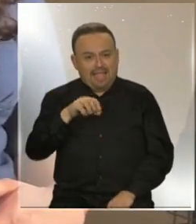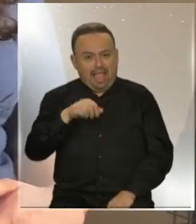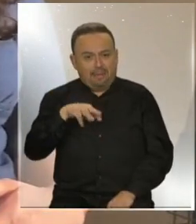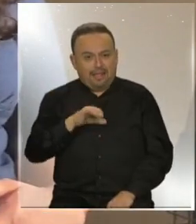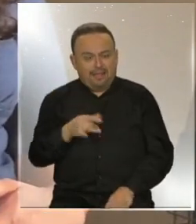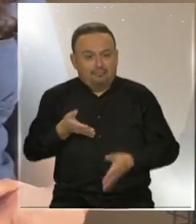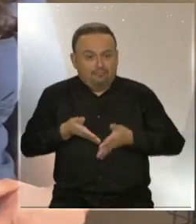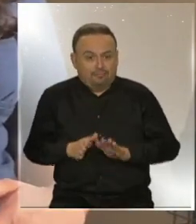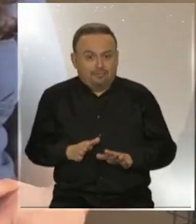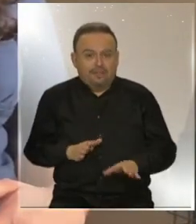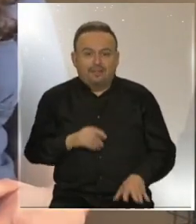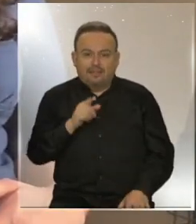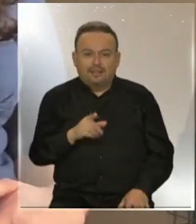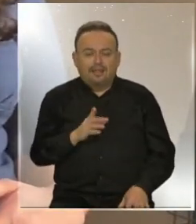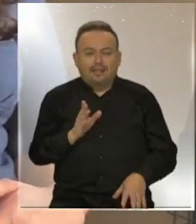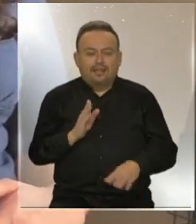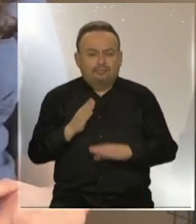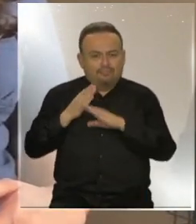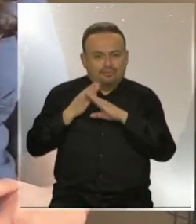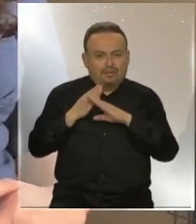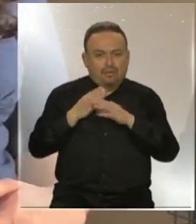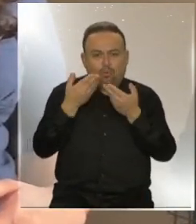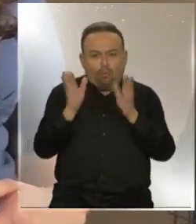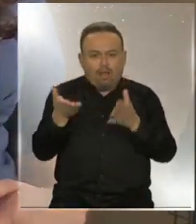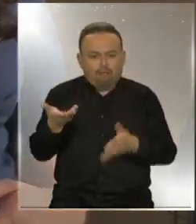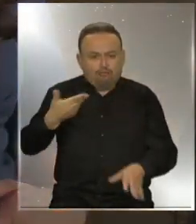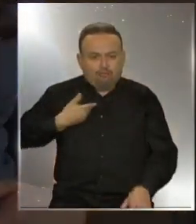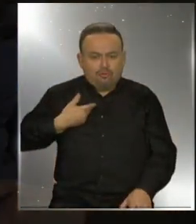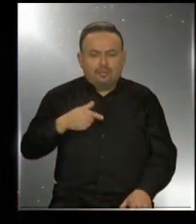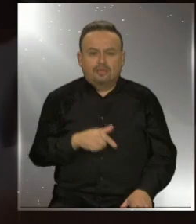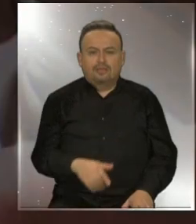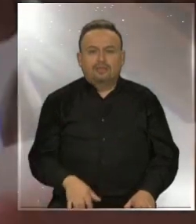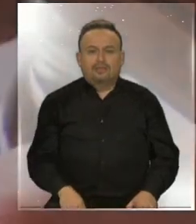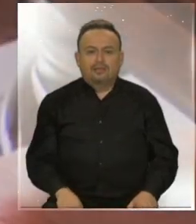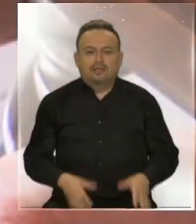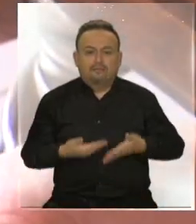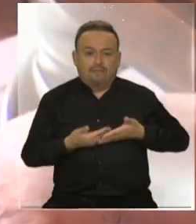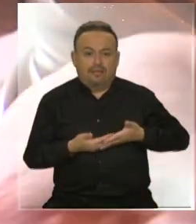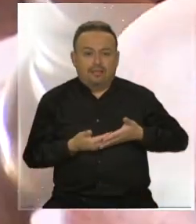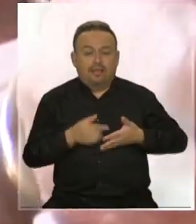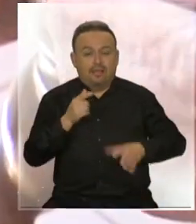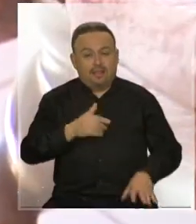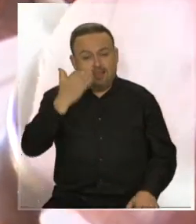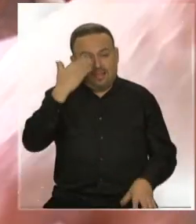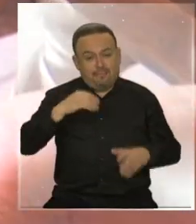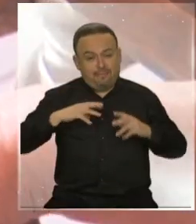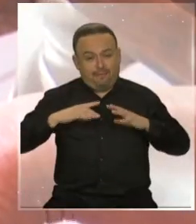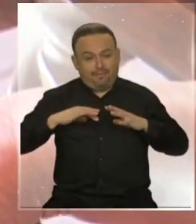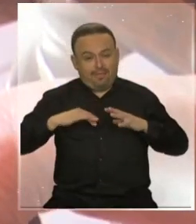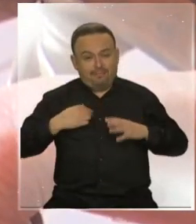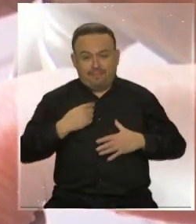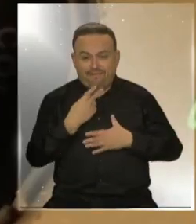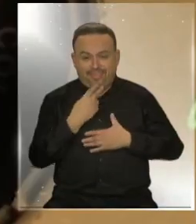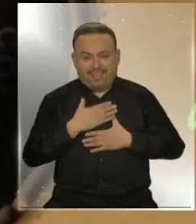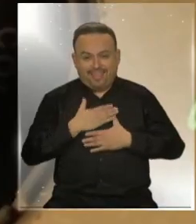y los recién nacidos, para evitar que se contagie. El día más feliz de mi vida.